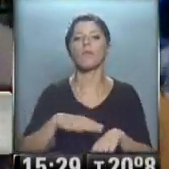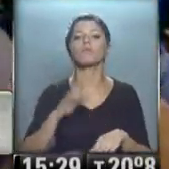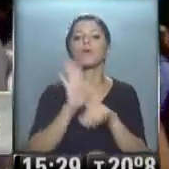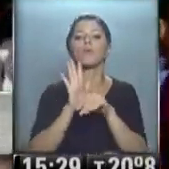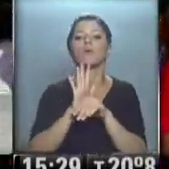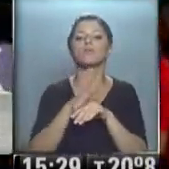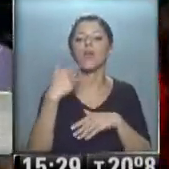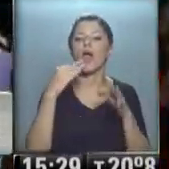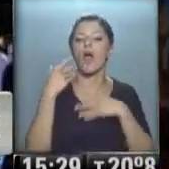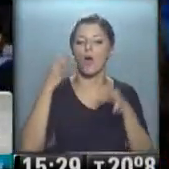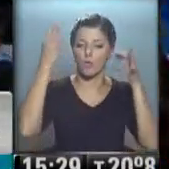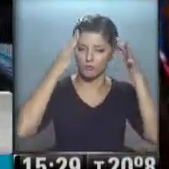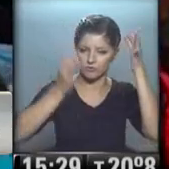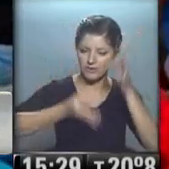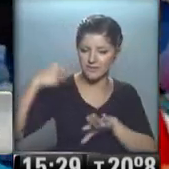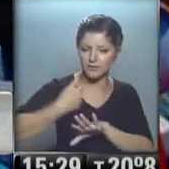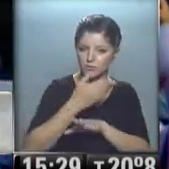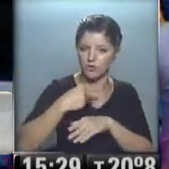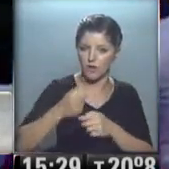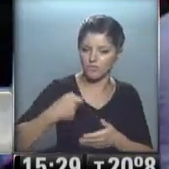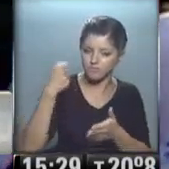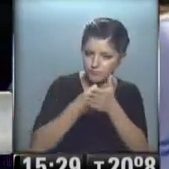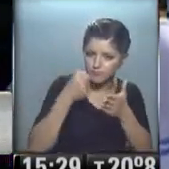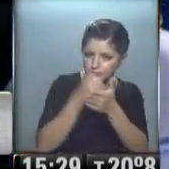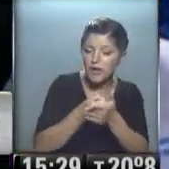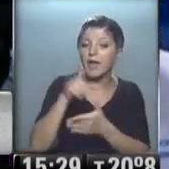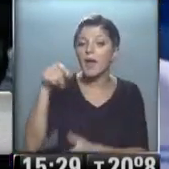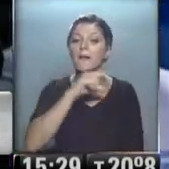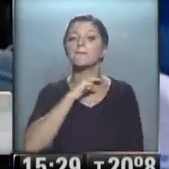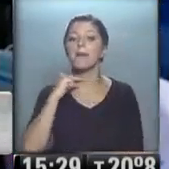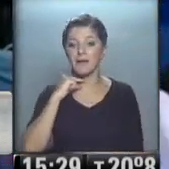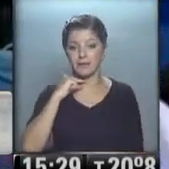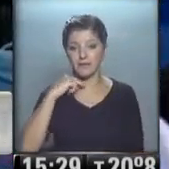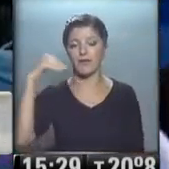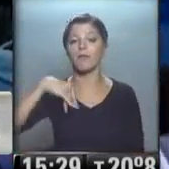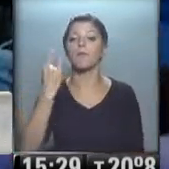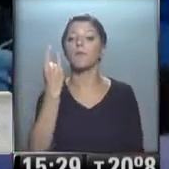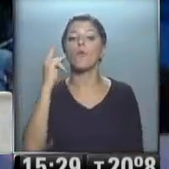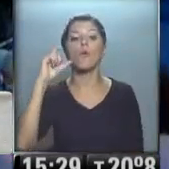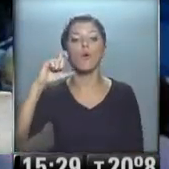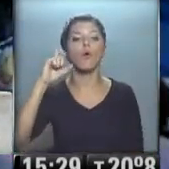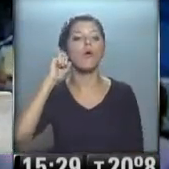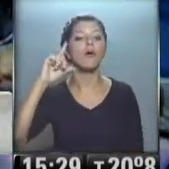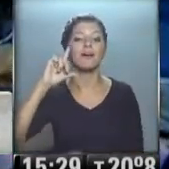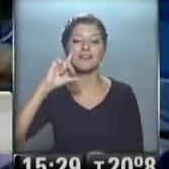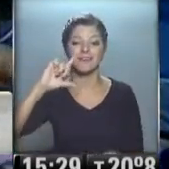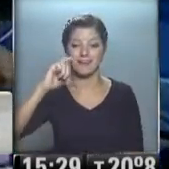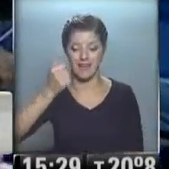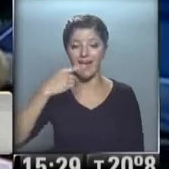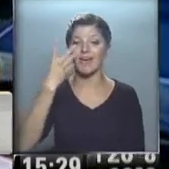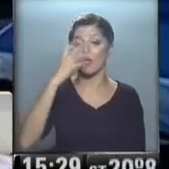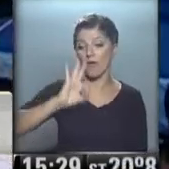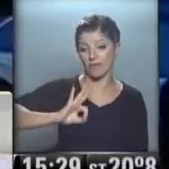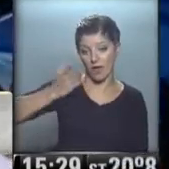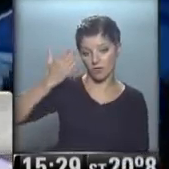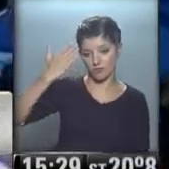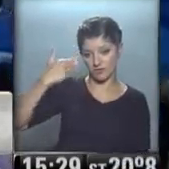hombre, un sacerdote argentino, el padre Carlos Mujica, quien hace 40 años